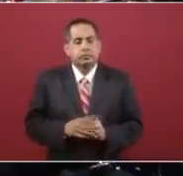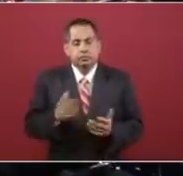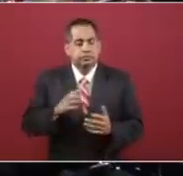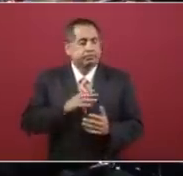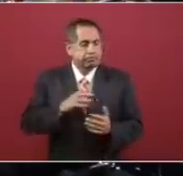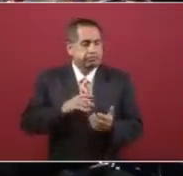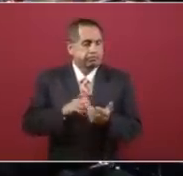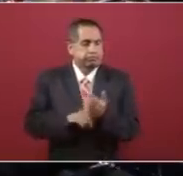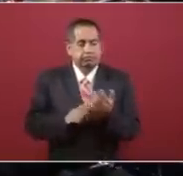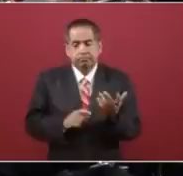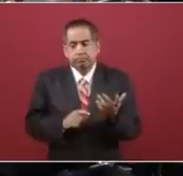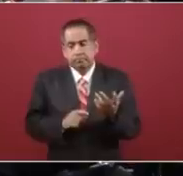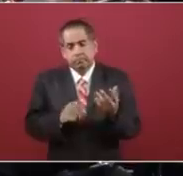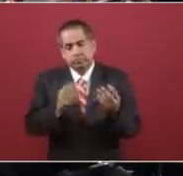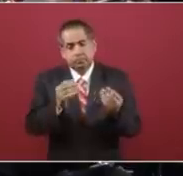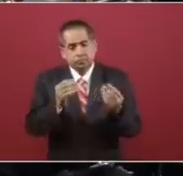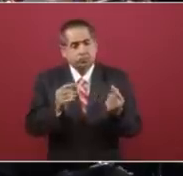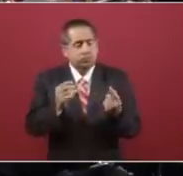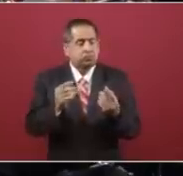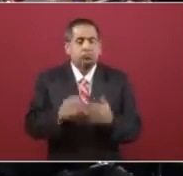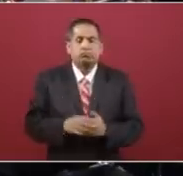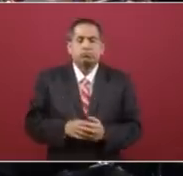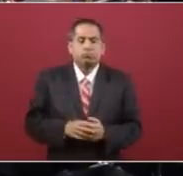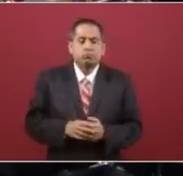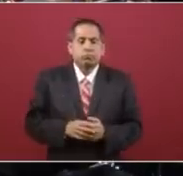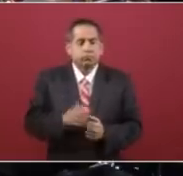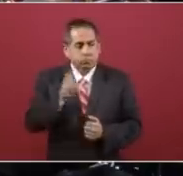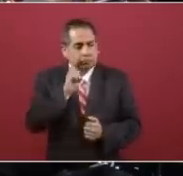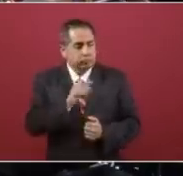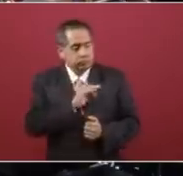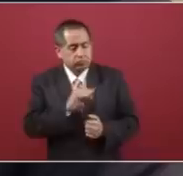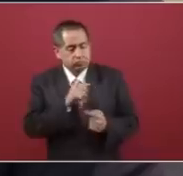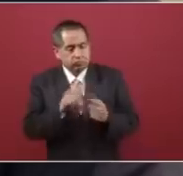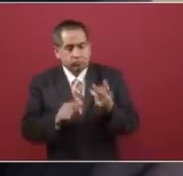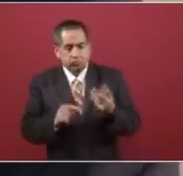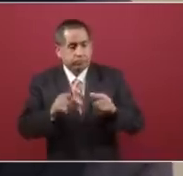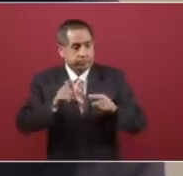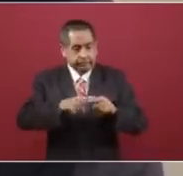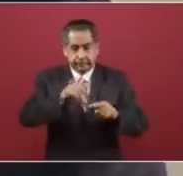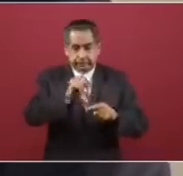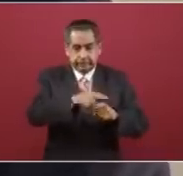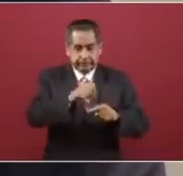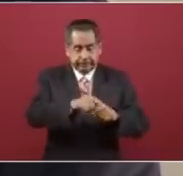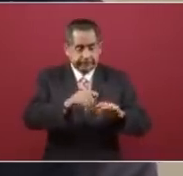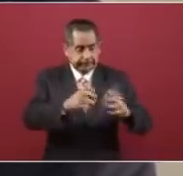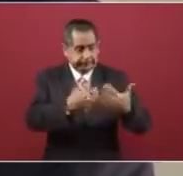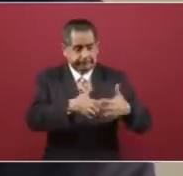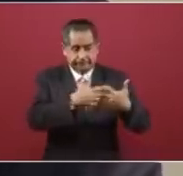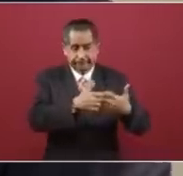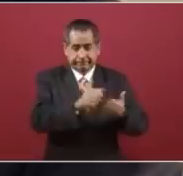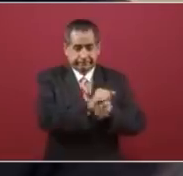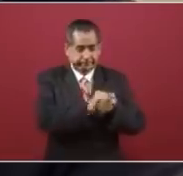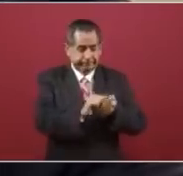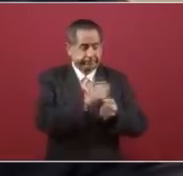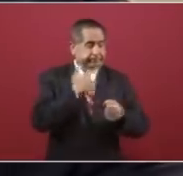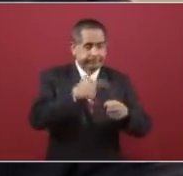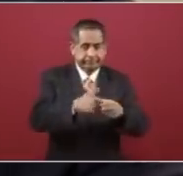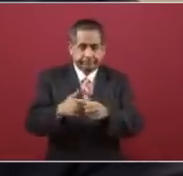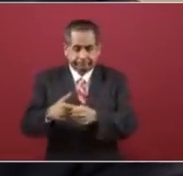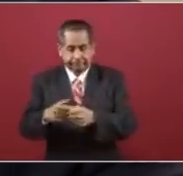hay muchas eh posibilidades que en esa misma refinería trabajen